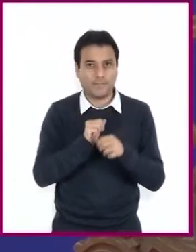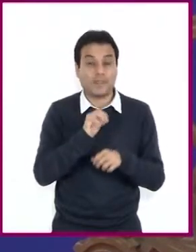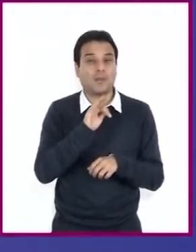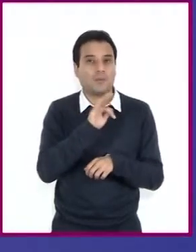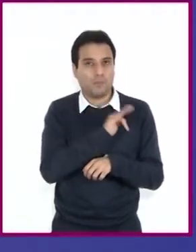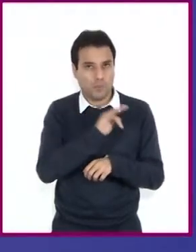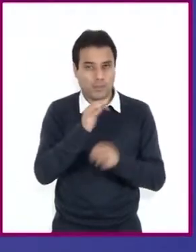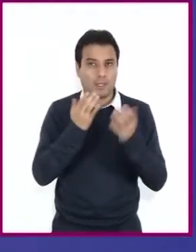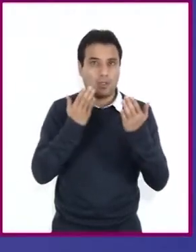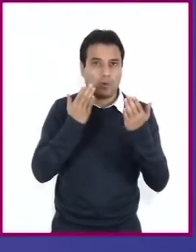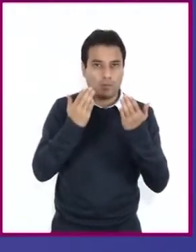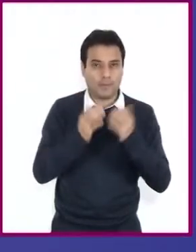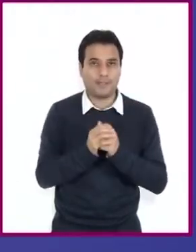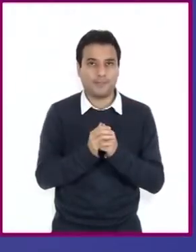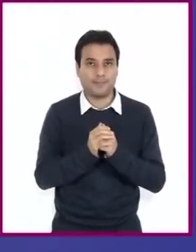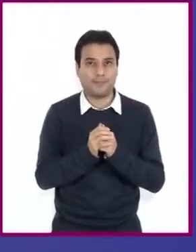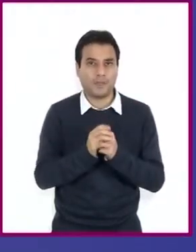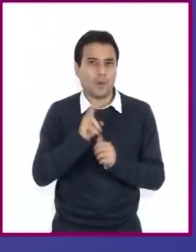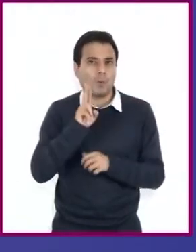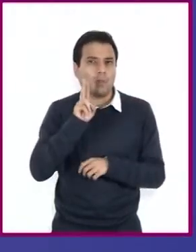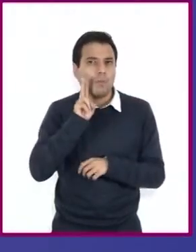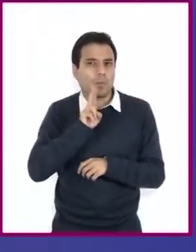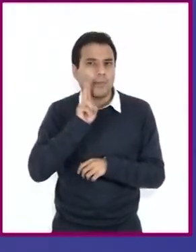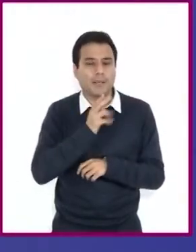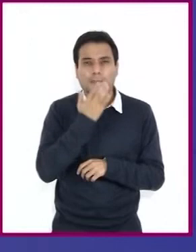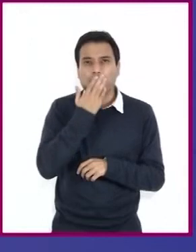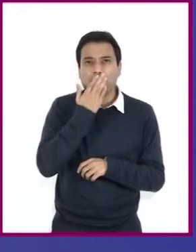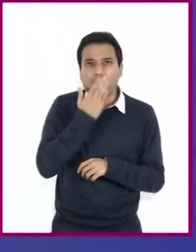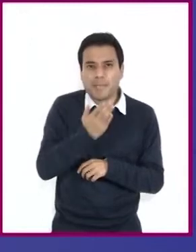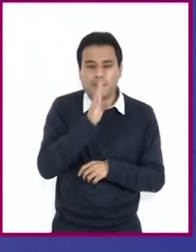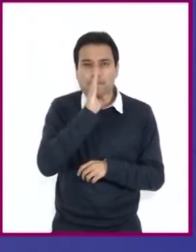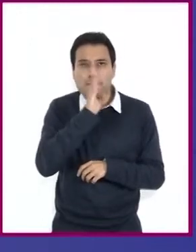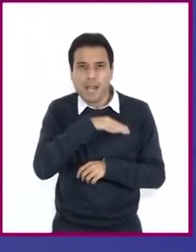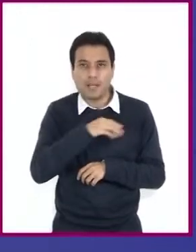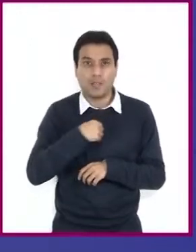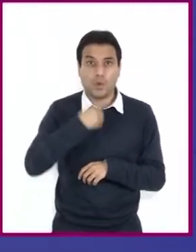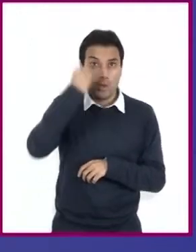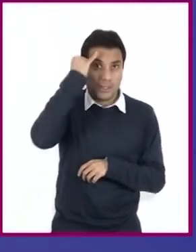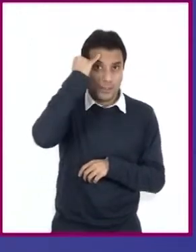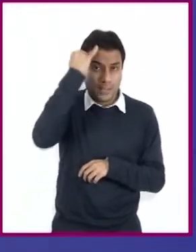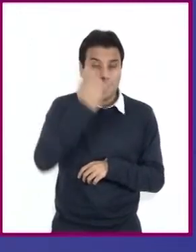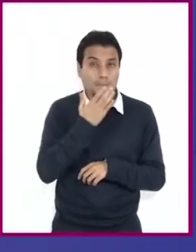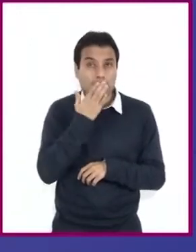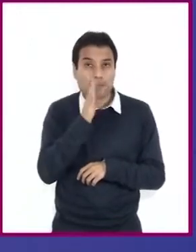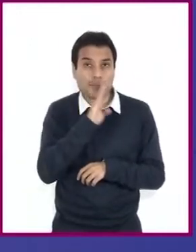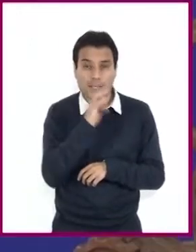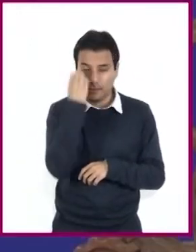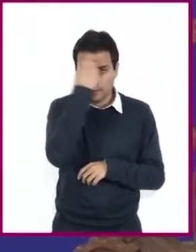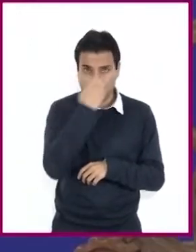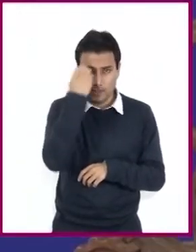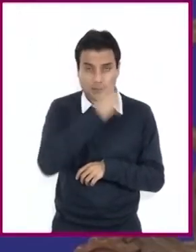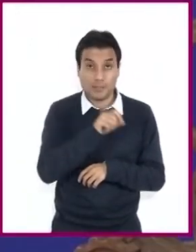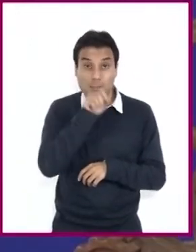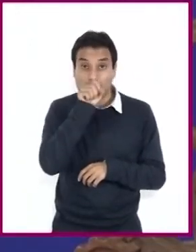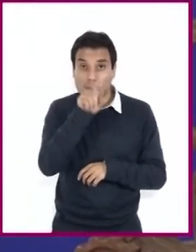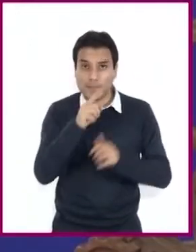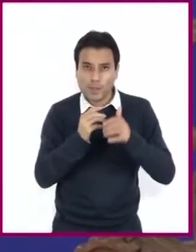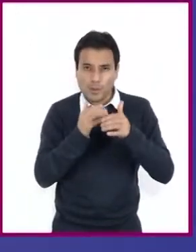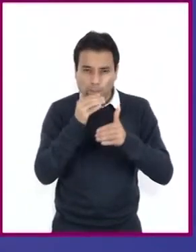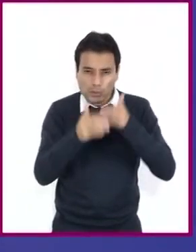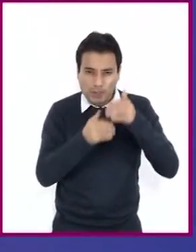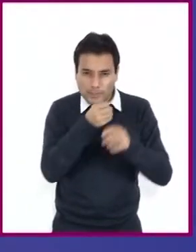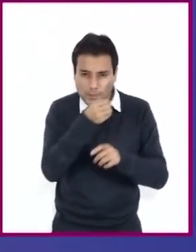resultados, comprobar o refutar nuestras ideas previas sobre aquello que se observa y encontrar fallas en el procedimiento